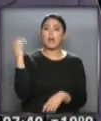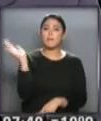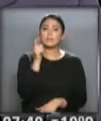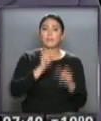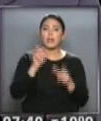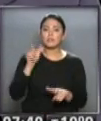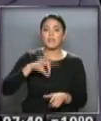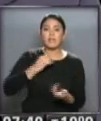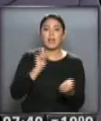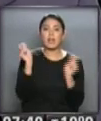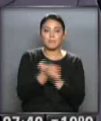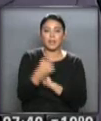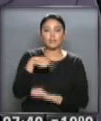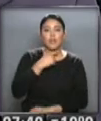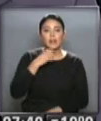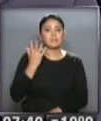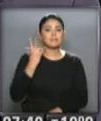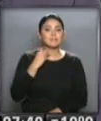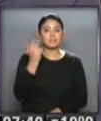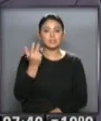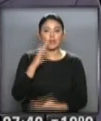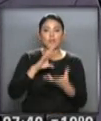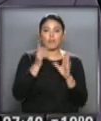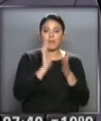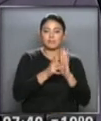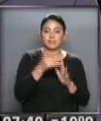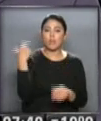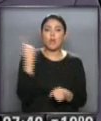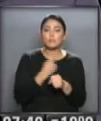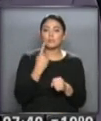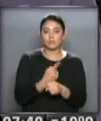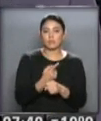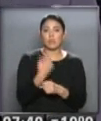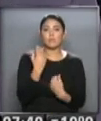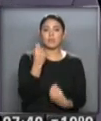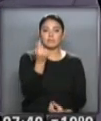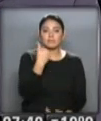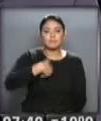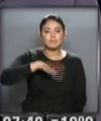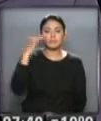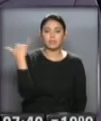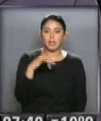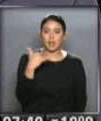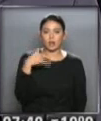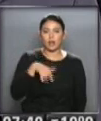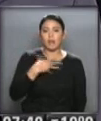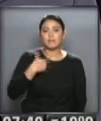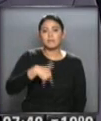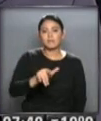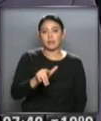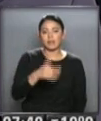miles de personas que buscaban un hijo con este método y que les era imposible por el elevado costo del tratamiento. Ahora falta